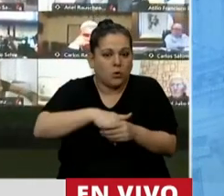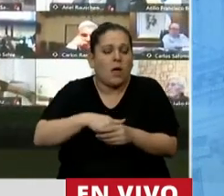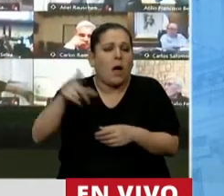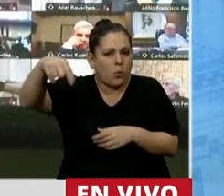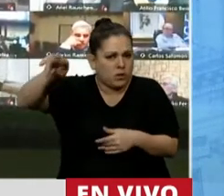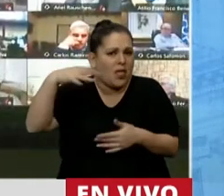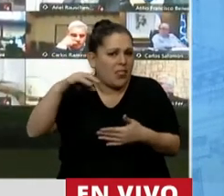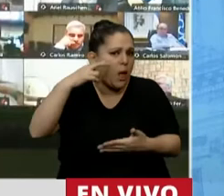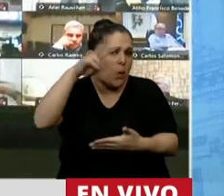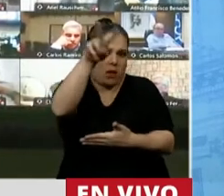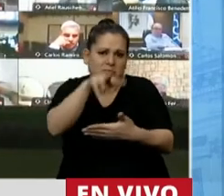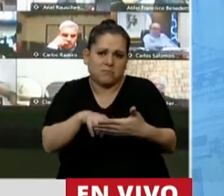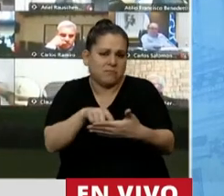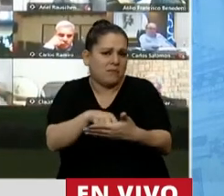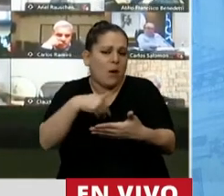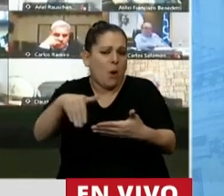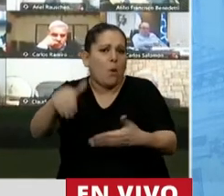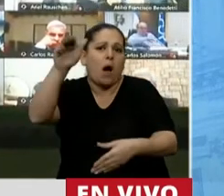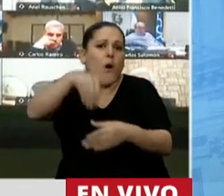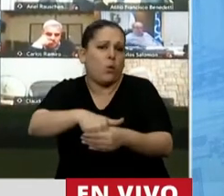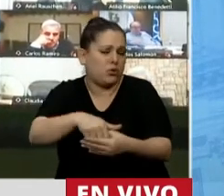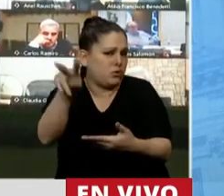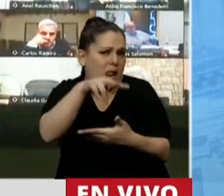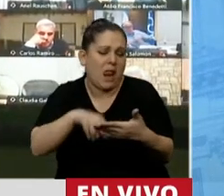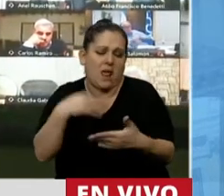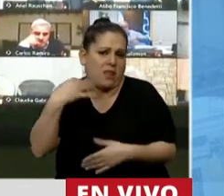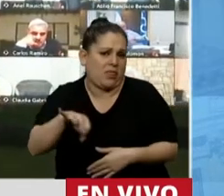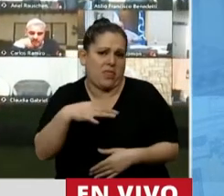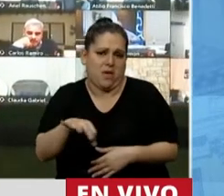y revisen lo que están sometiendo a tratamiento.